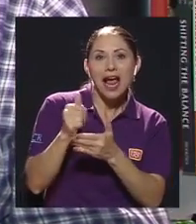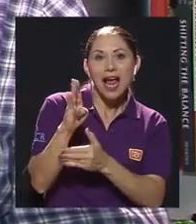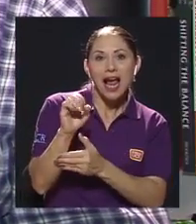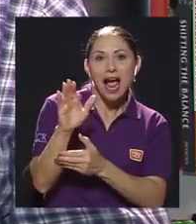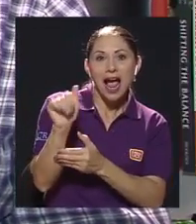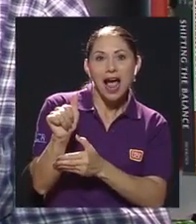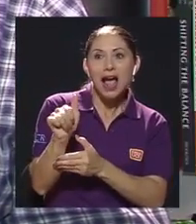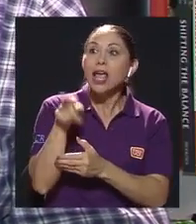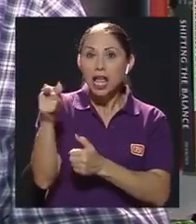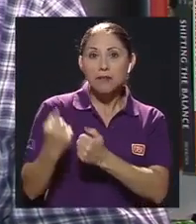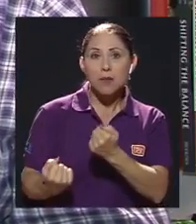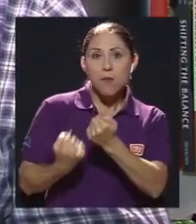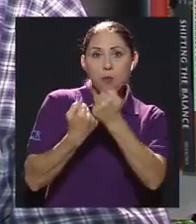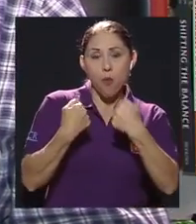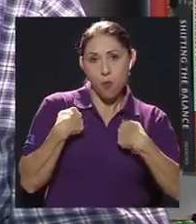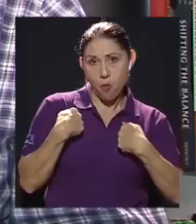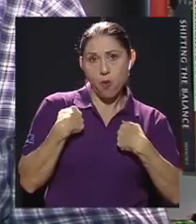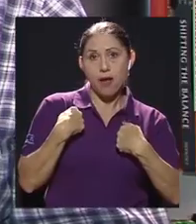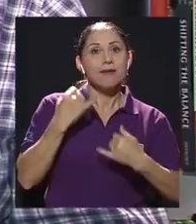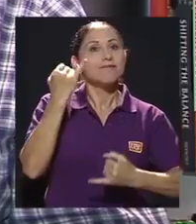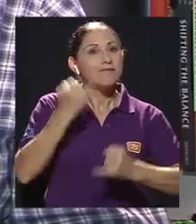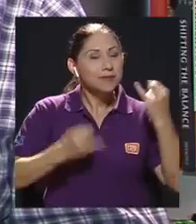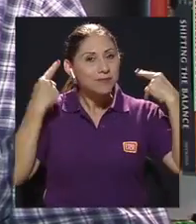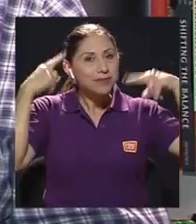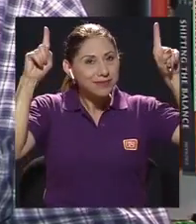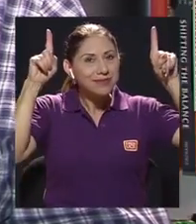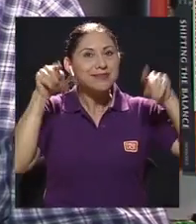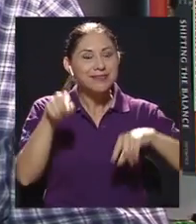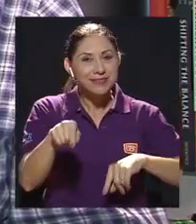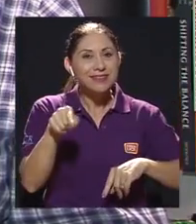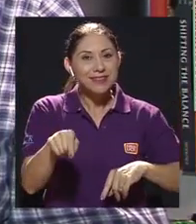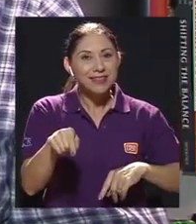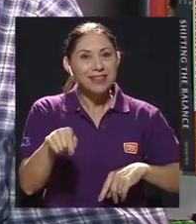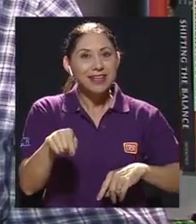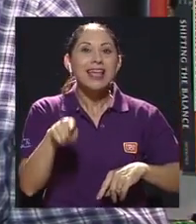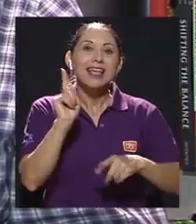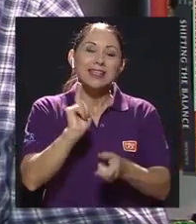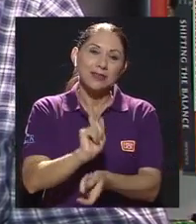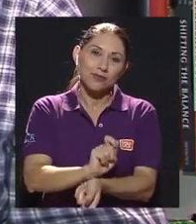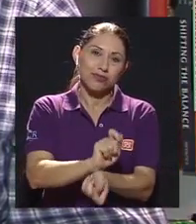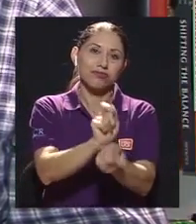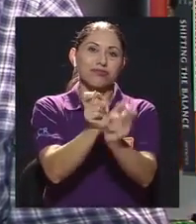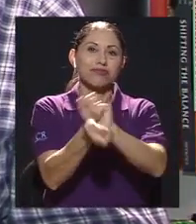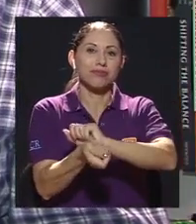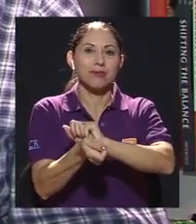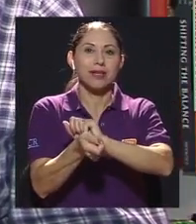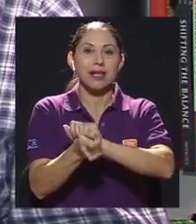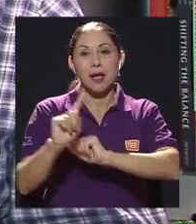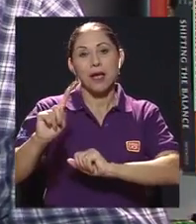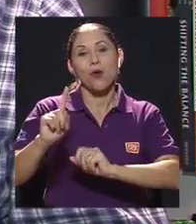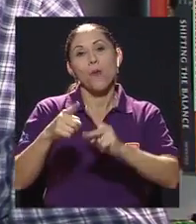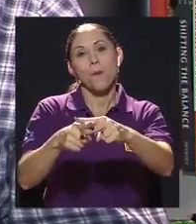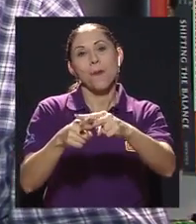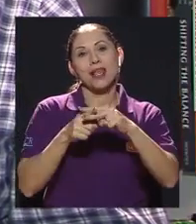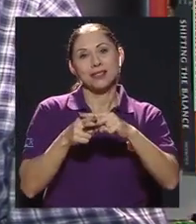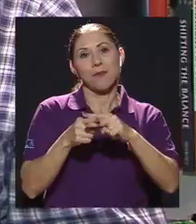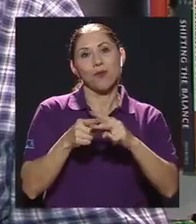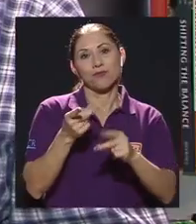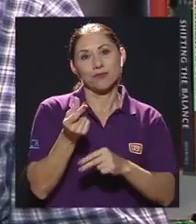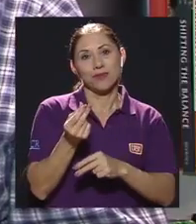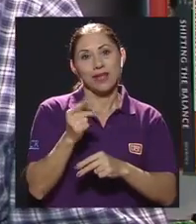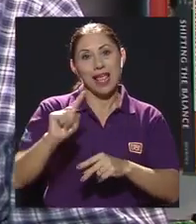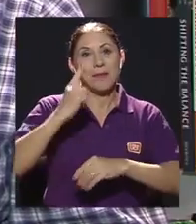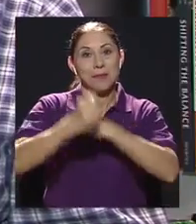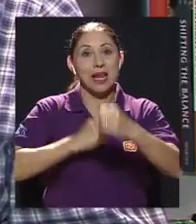Él me apoyó y finalmente yo obtuve la beca, que se tuvo que transformar en un préstamo el primer año porque el decano